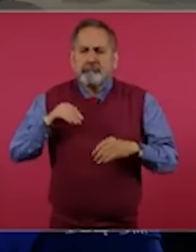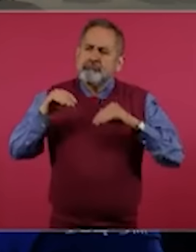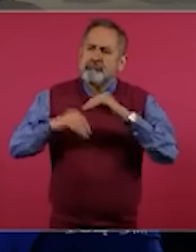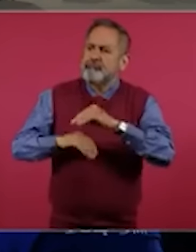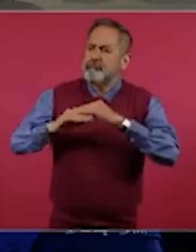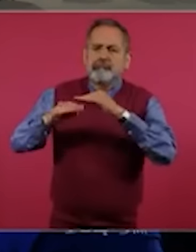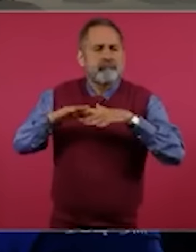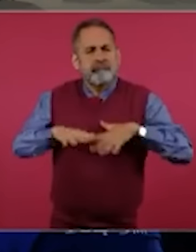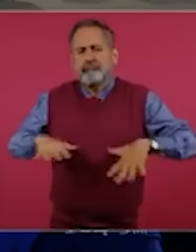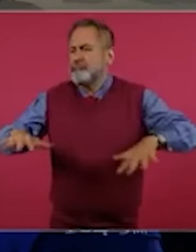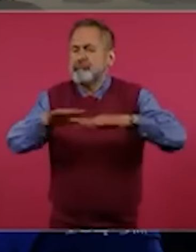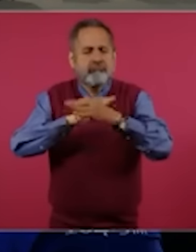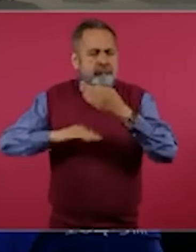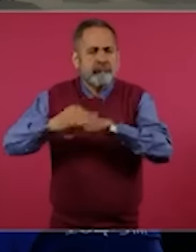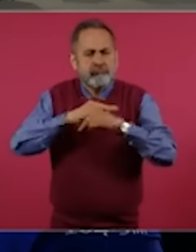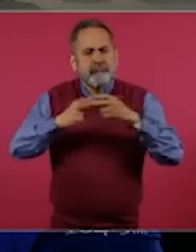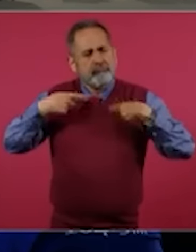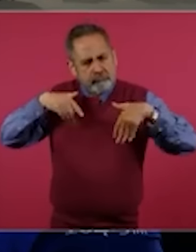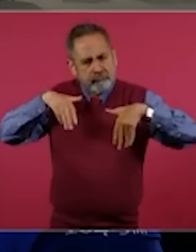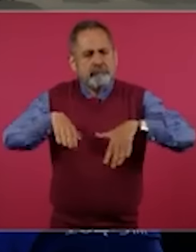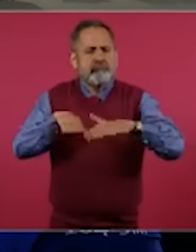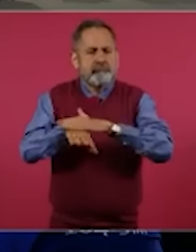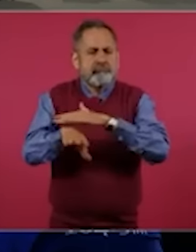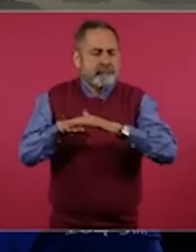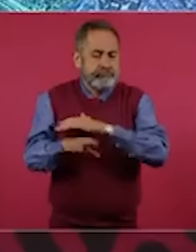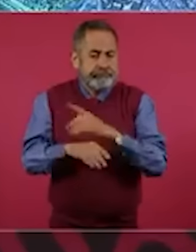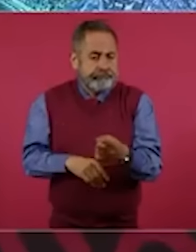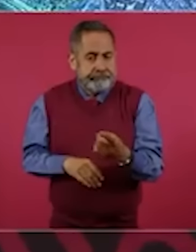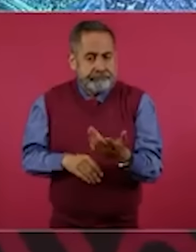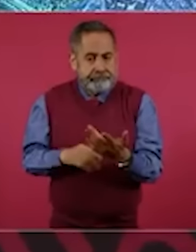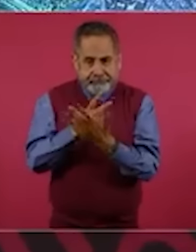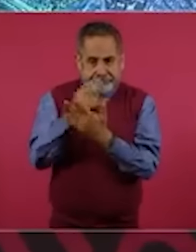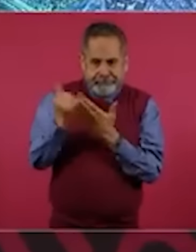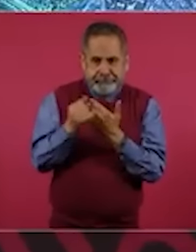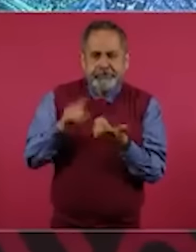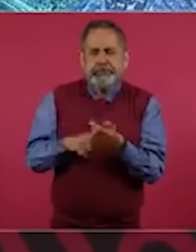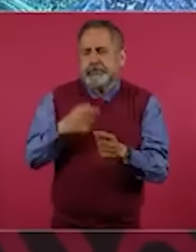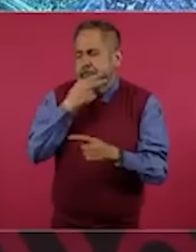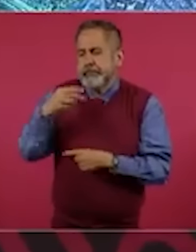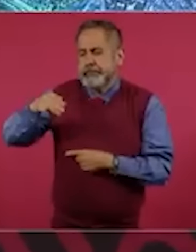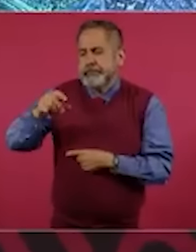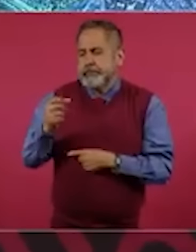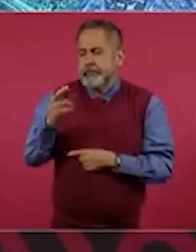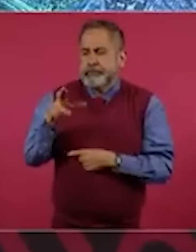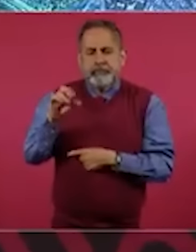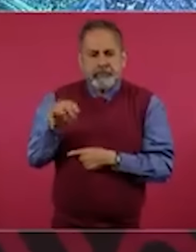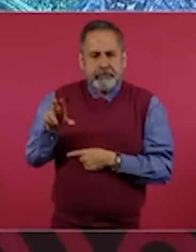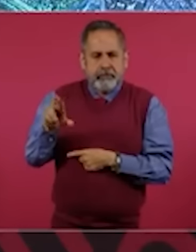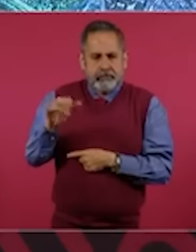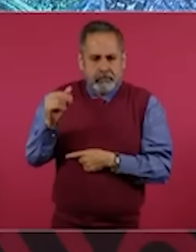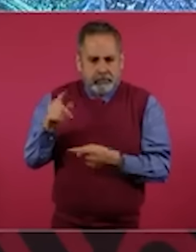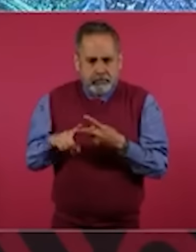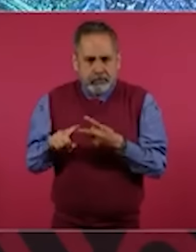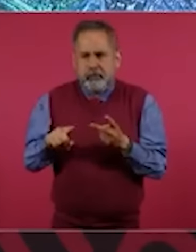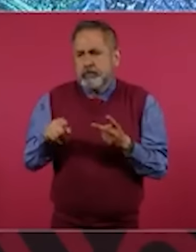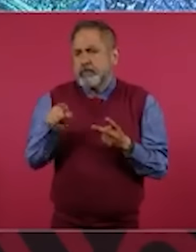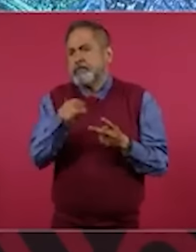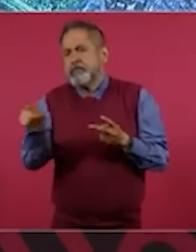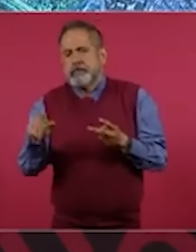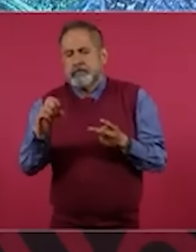justicia urbana. Aquí los proyectos de la cuarta sección son de Mauricio Rocha, lo que se hizo en el Panteón es Enrique